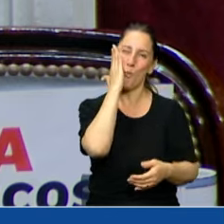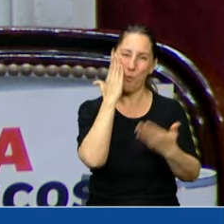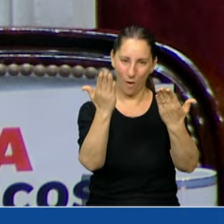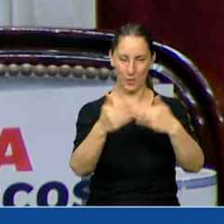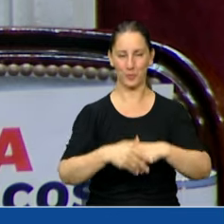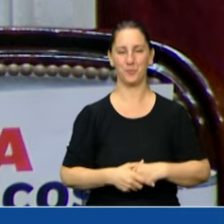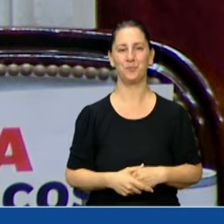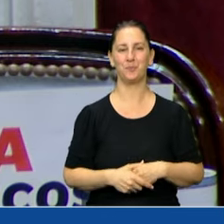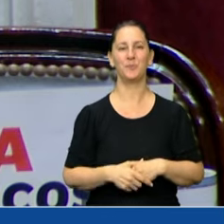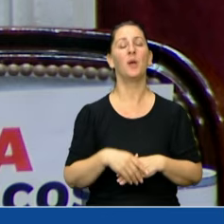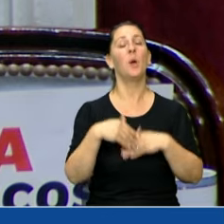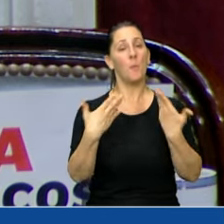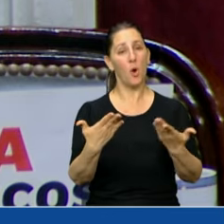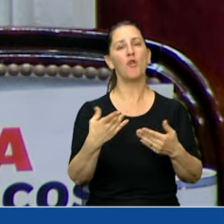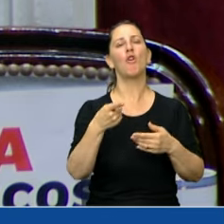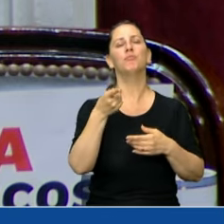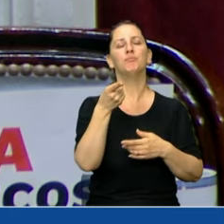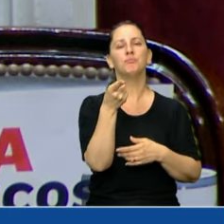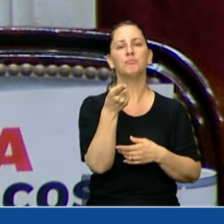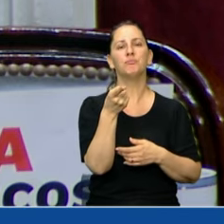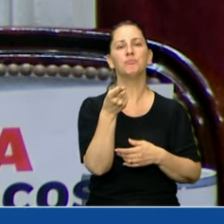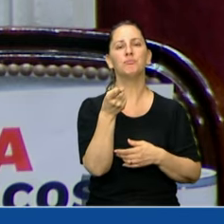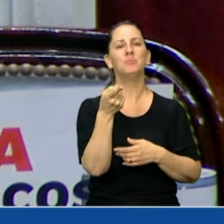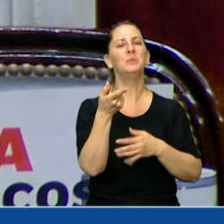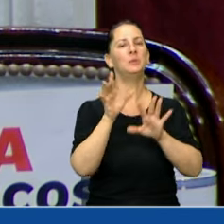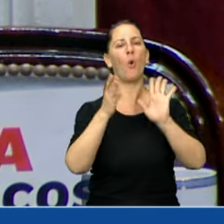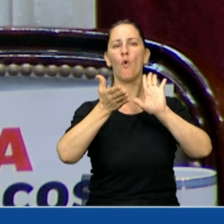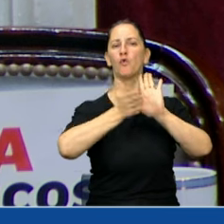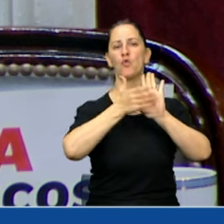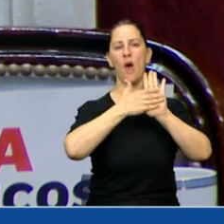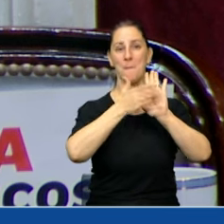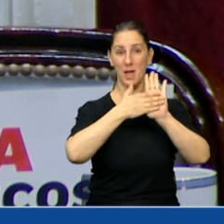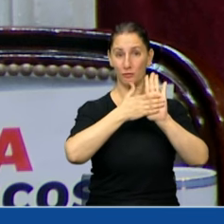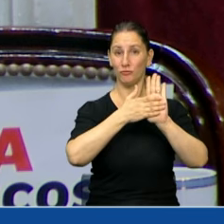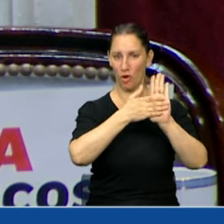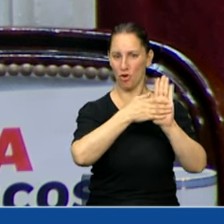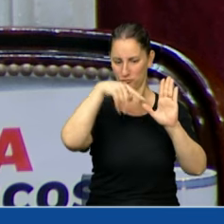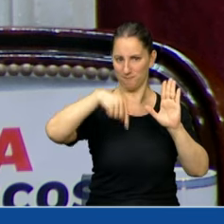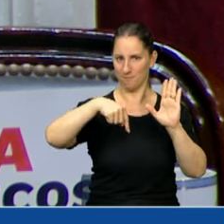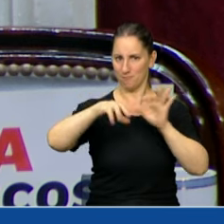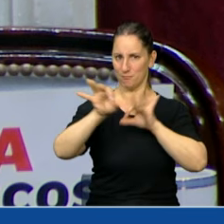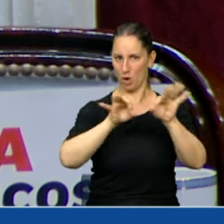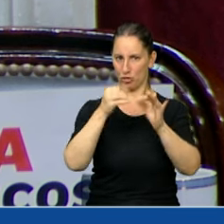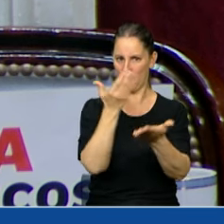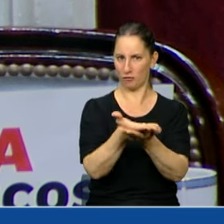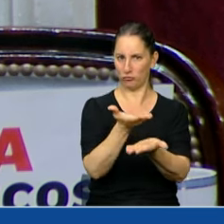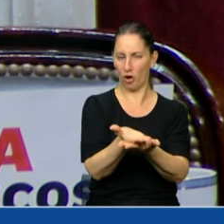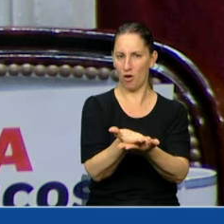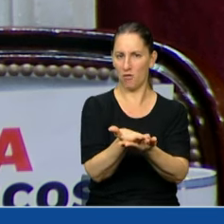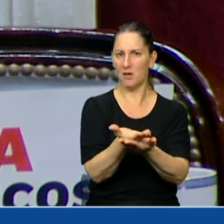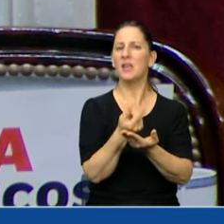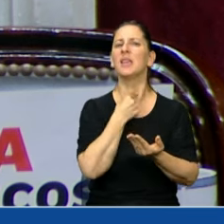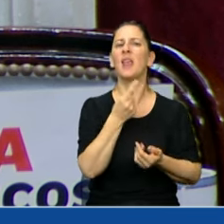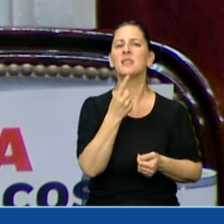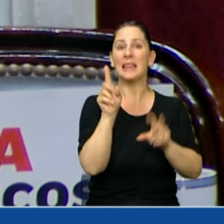Bueno voy a coincidir con uno de los de los fundamentos con los que se ha traído este proyecto que es que estamos en